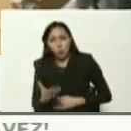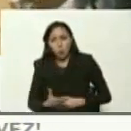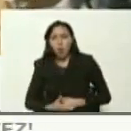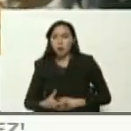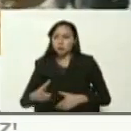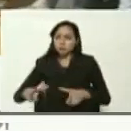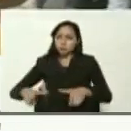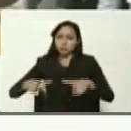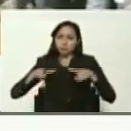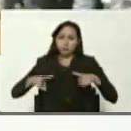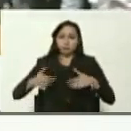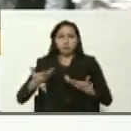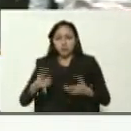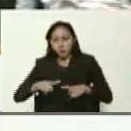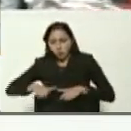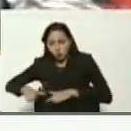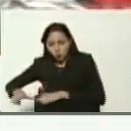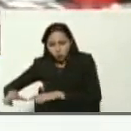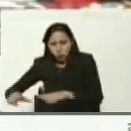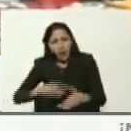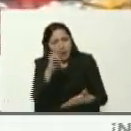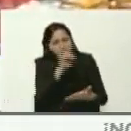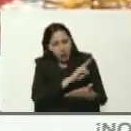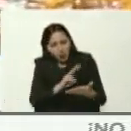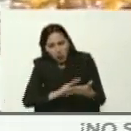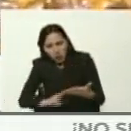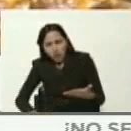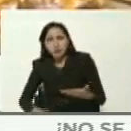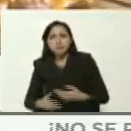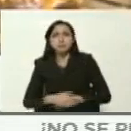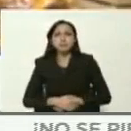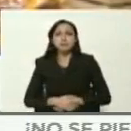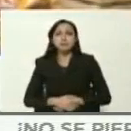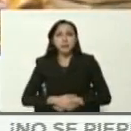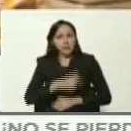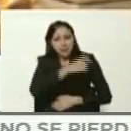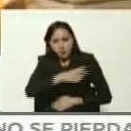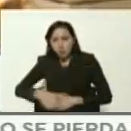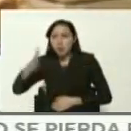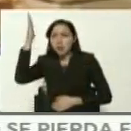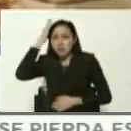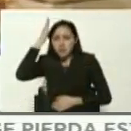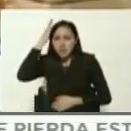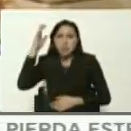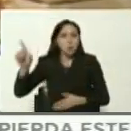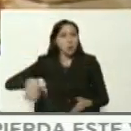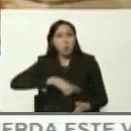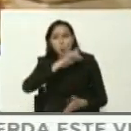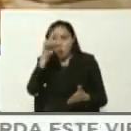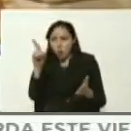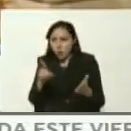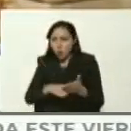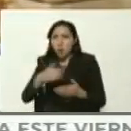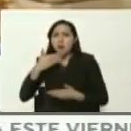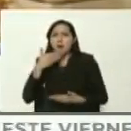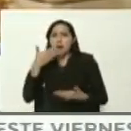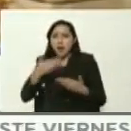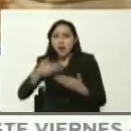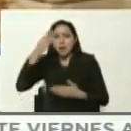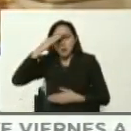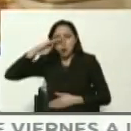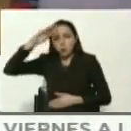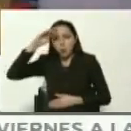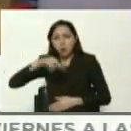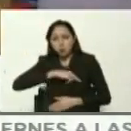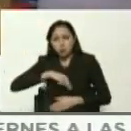mención, territorio libre de analfabetismo, gracias a Cuba, ¿verdad?, que nos dio ese apoyo y que nosotros